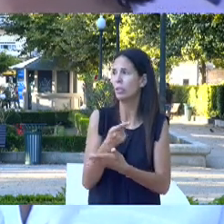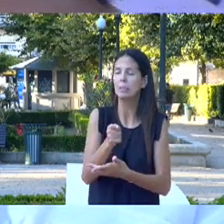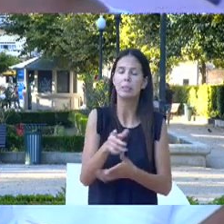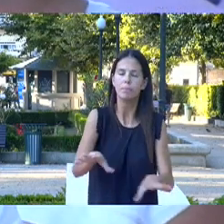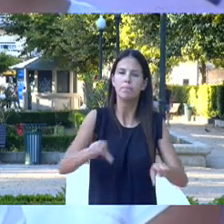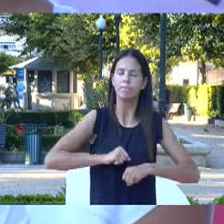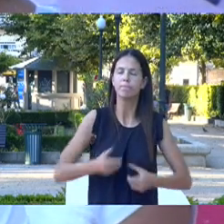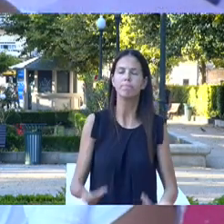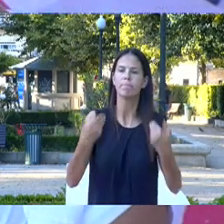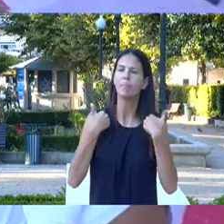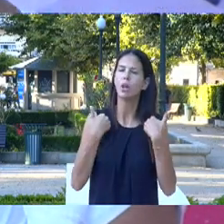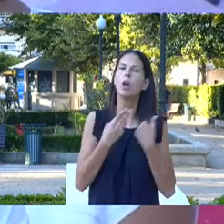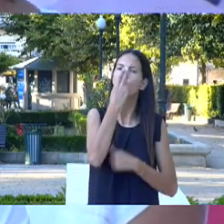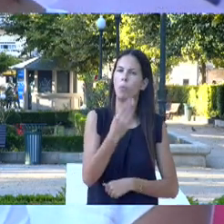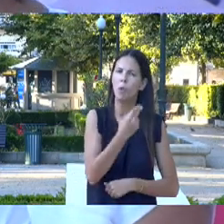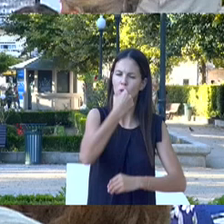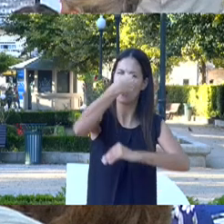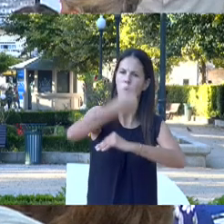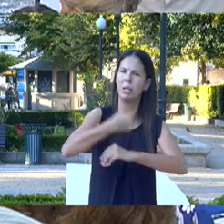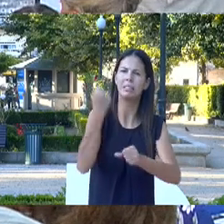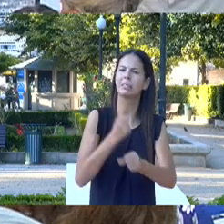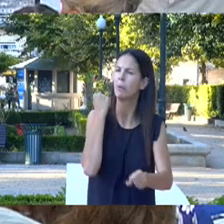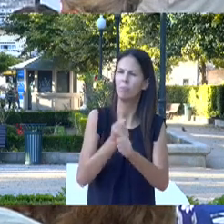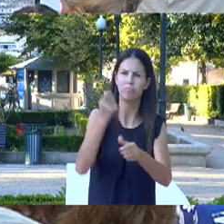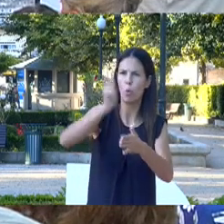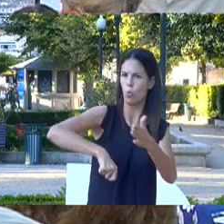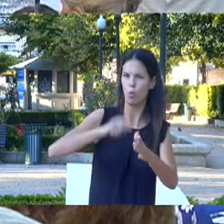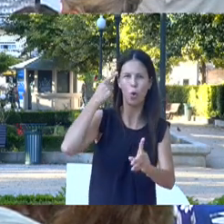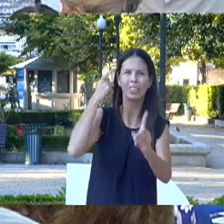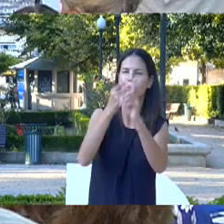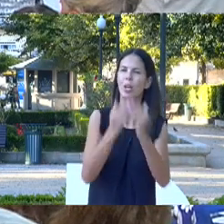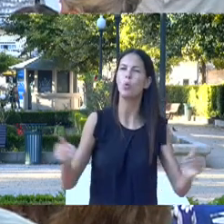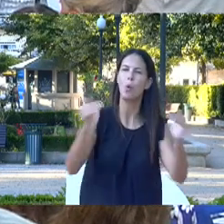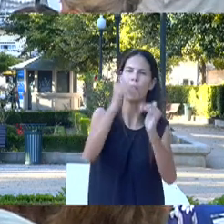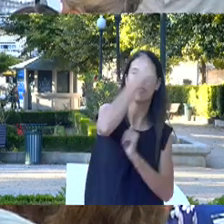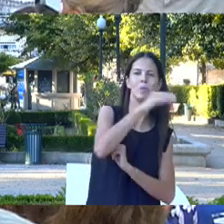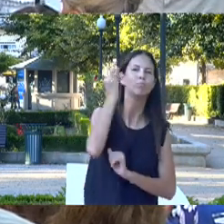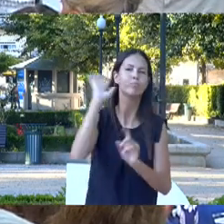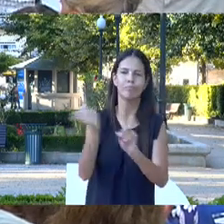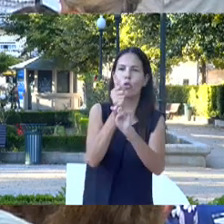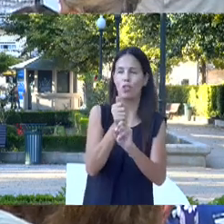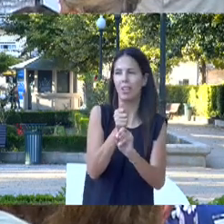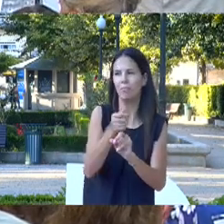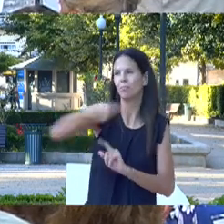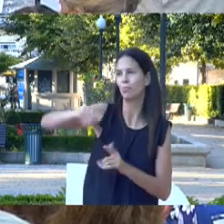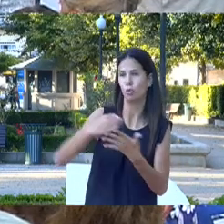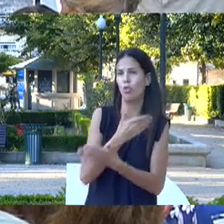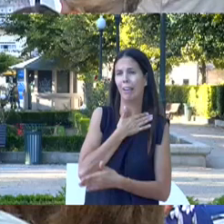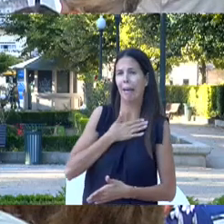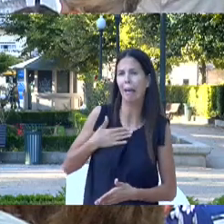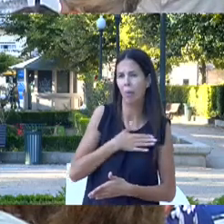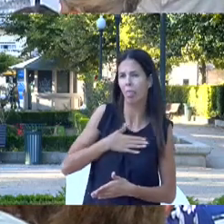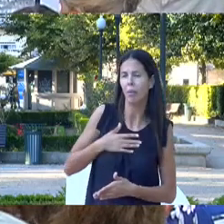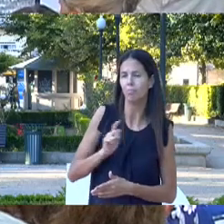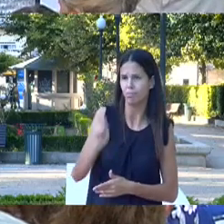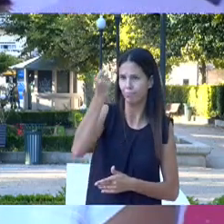esa obriga, ese compromiso de traballar arreo para conseguir esa igualdade entre homens e mulleres que queremos conseguir e que sexa